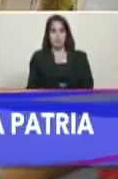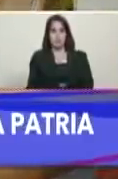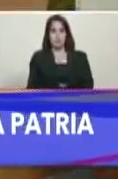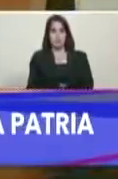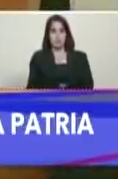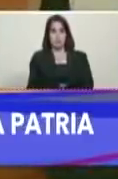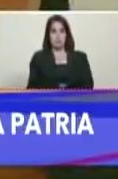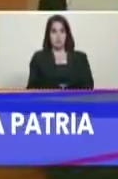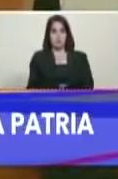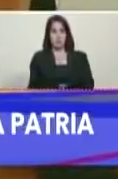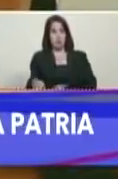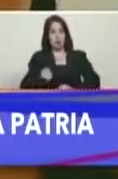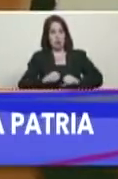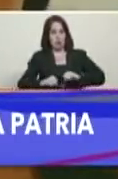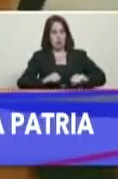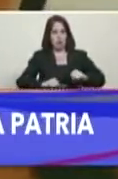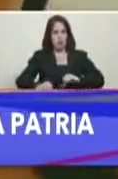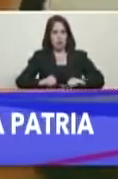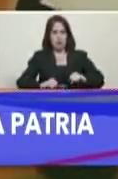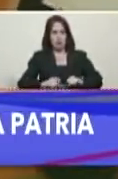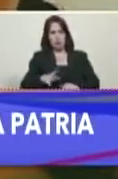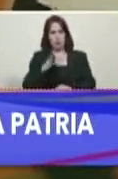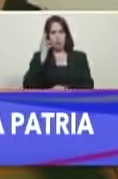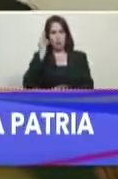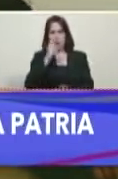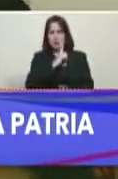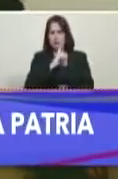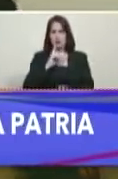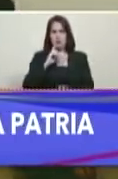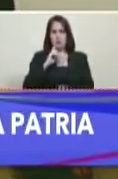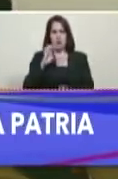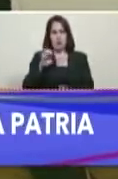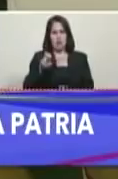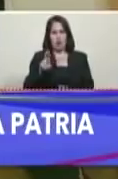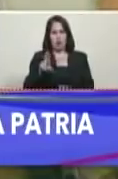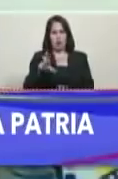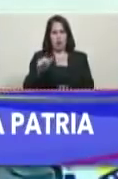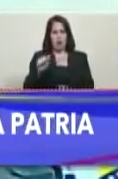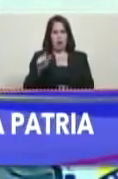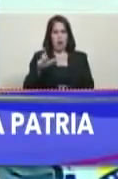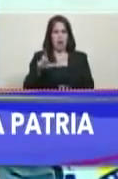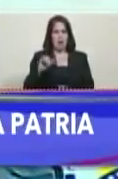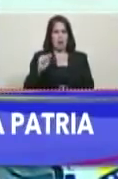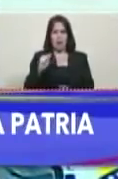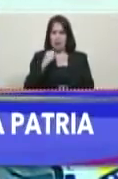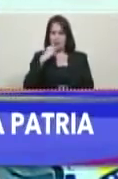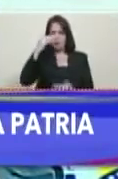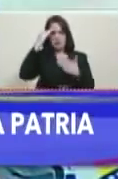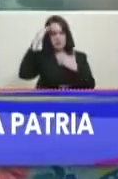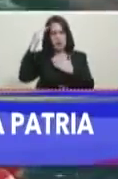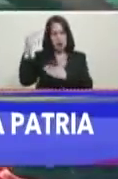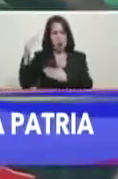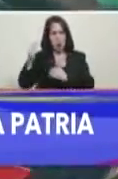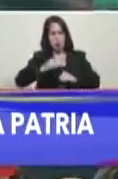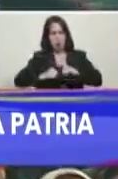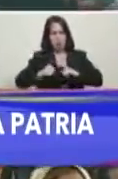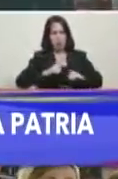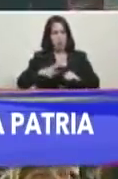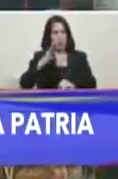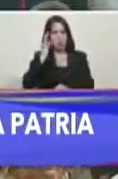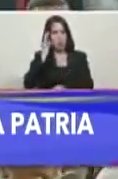El movimiento Eulalia Burós, el movimiento de mujeres de Hogares de la Patria, mi saludo.